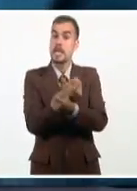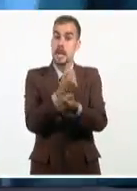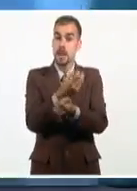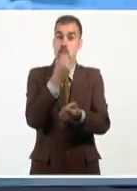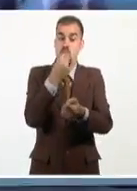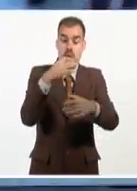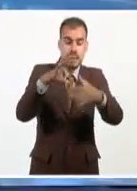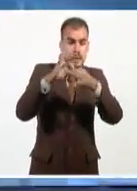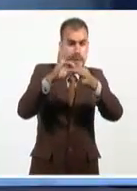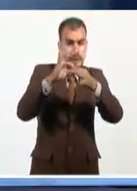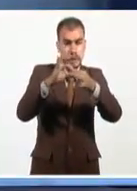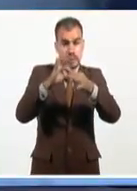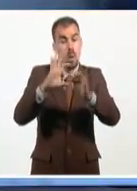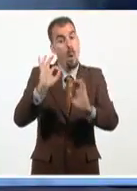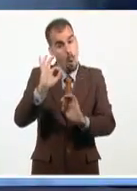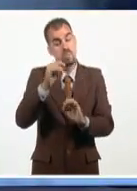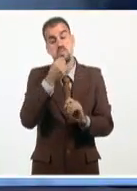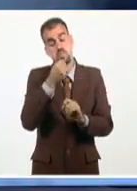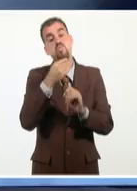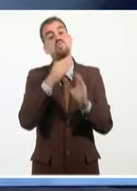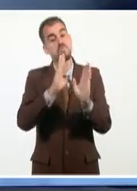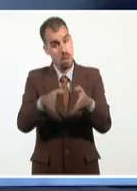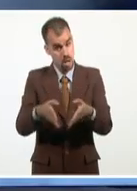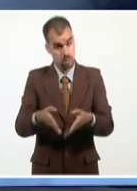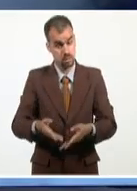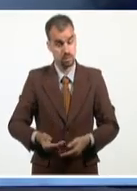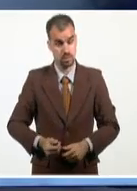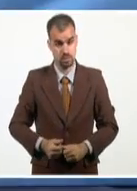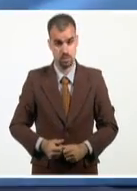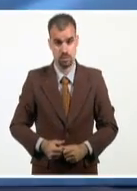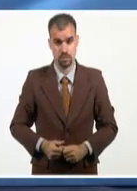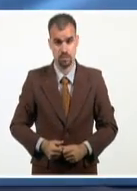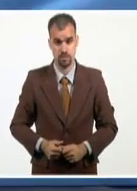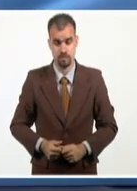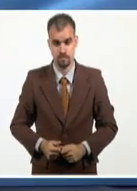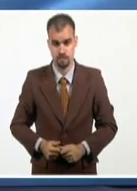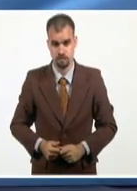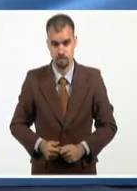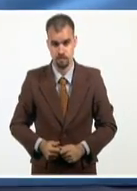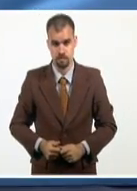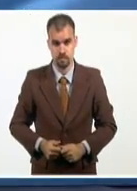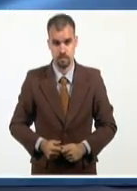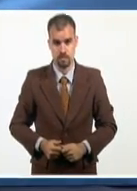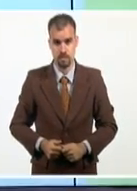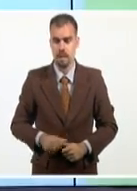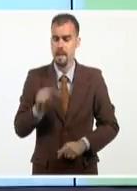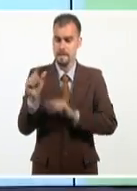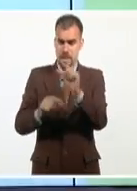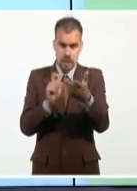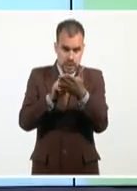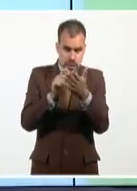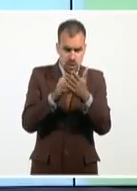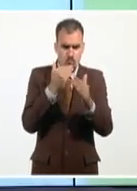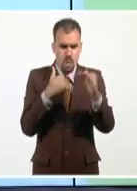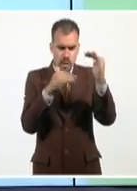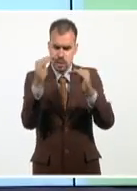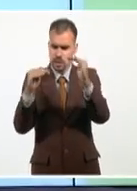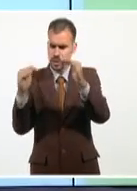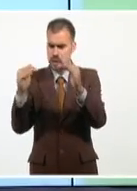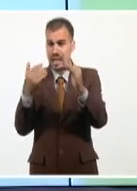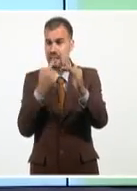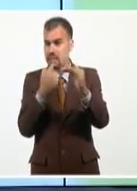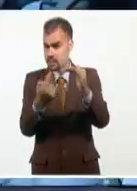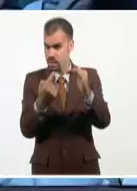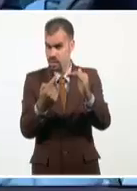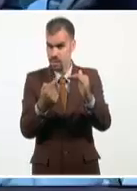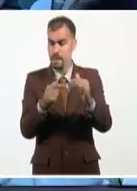gravedad o a la muerte. Quienes miran desde las ciencias sociales el incontrolado crecimiento de enfermos en Cuba han asegurado que los